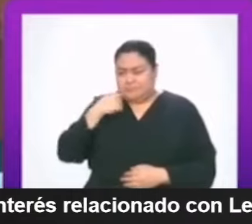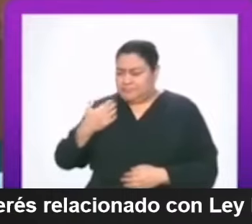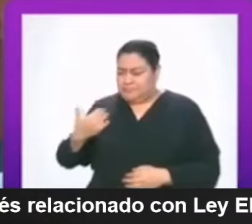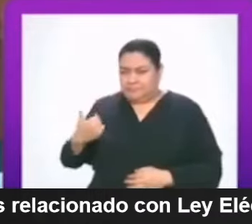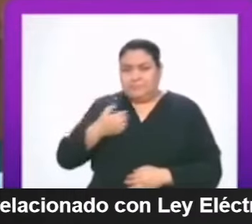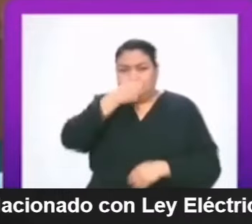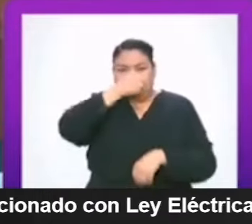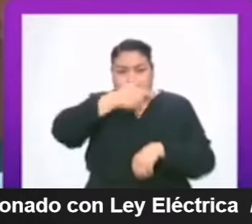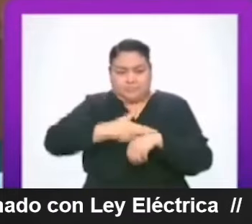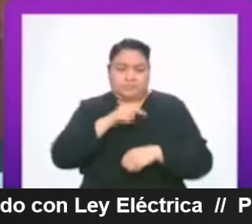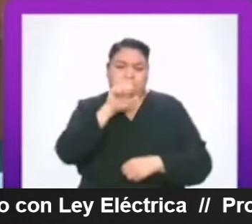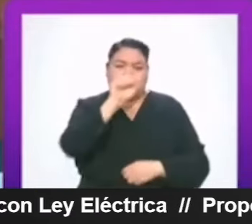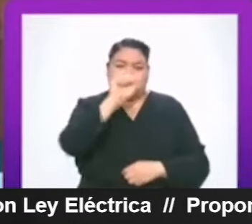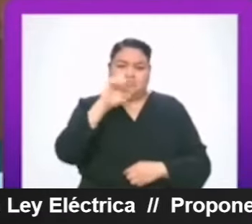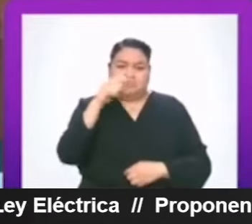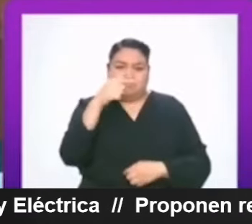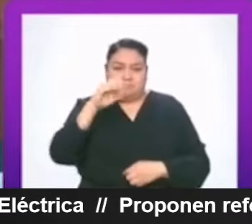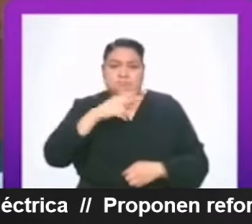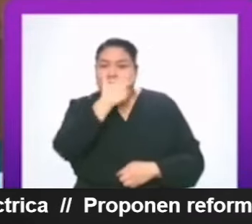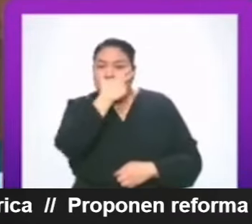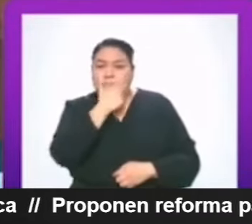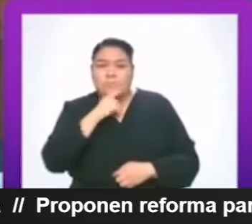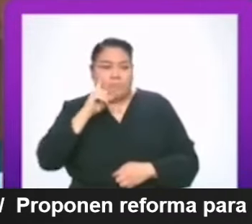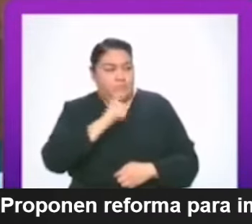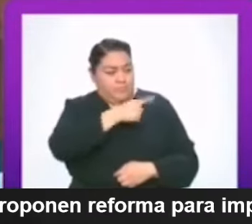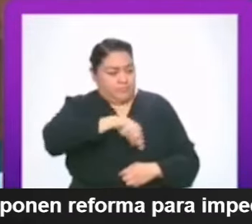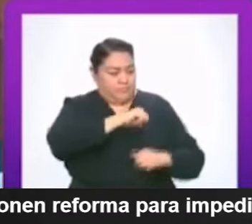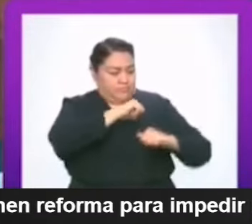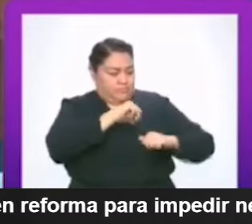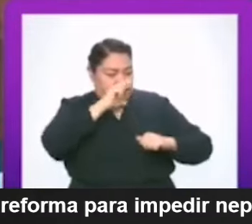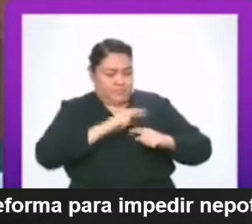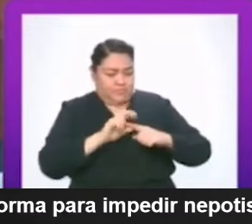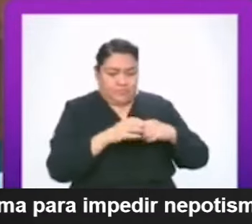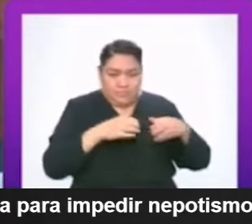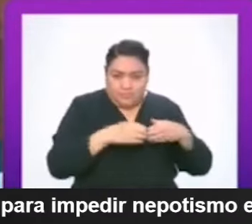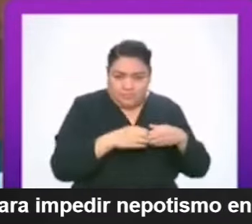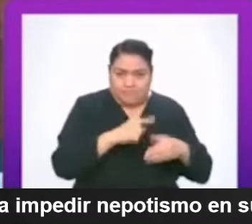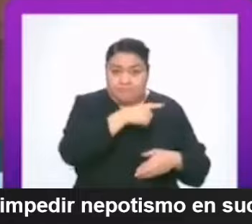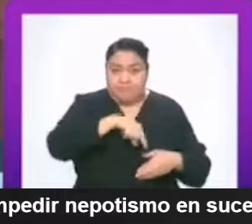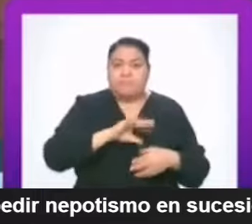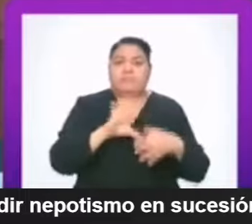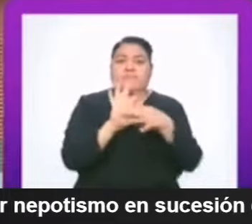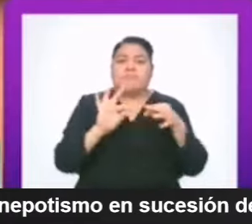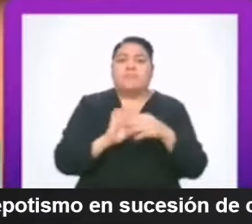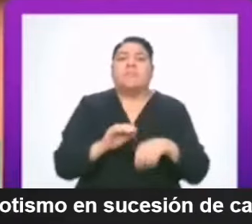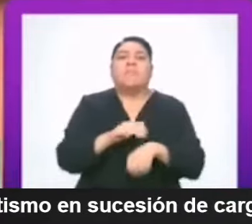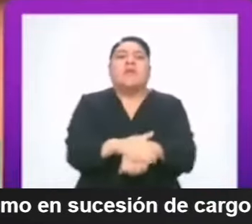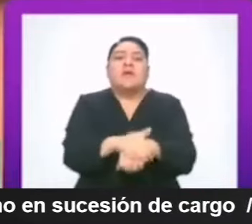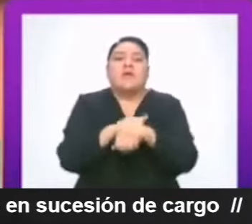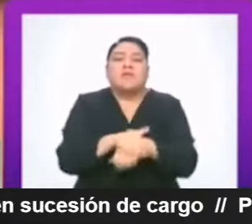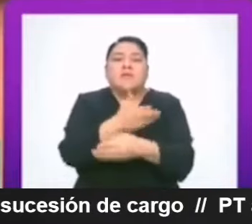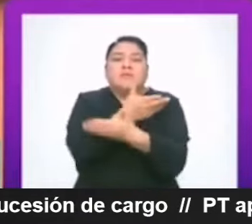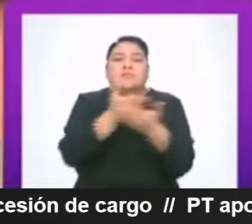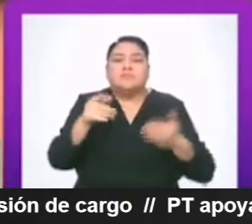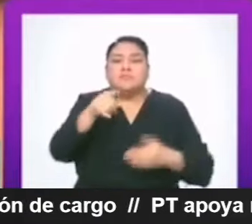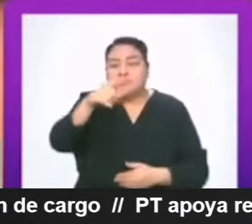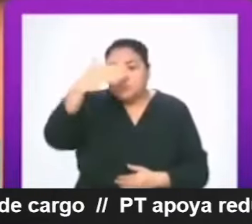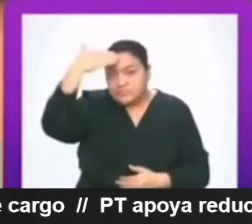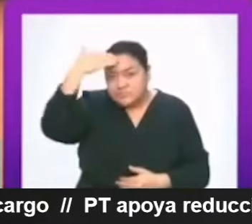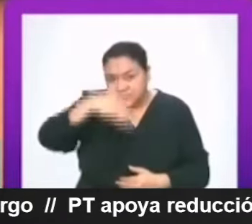Secretaría de Gobernación, los comisionados, las comisionadas y un servidor, expondremos a continuación. Amigas y amigos, como es del